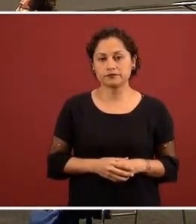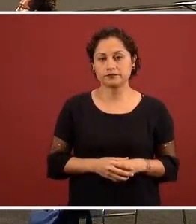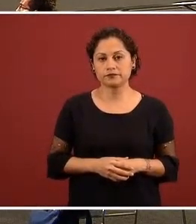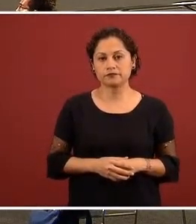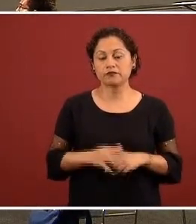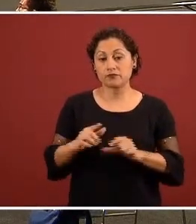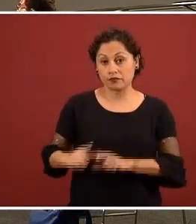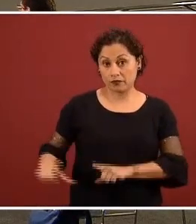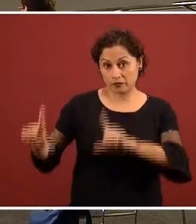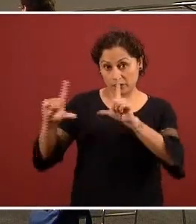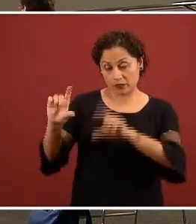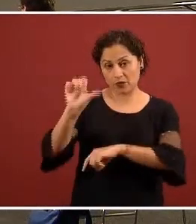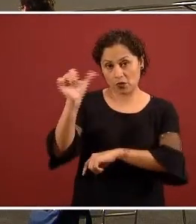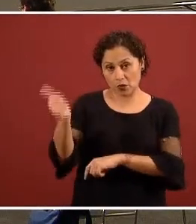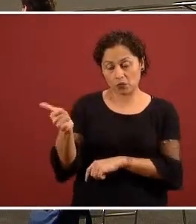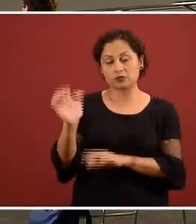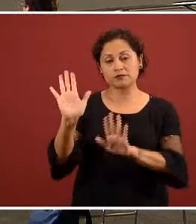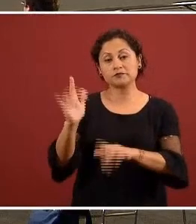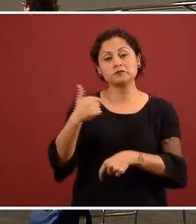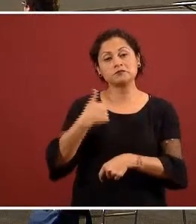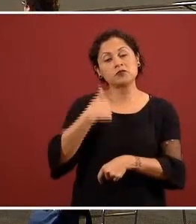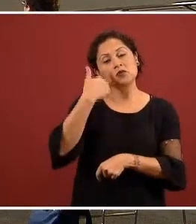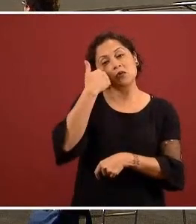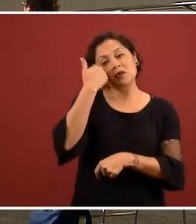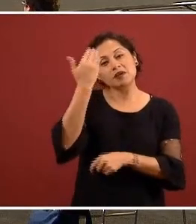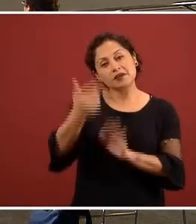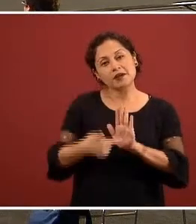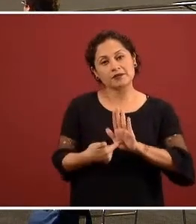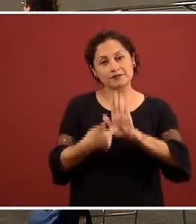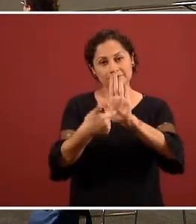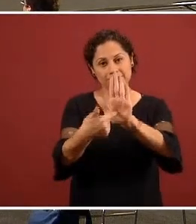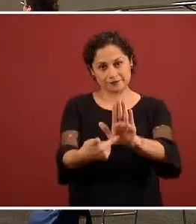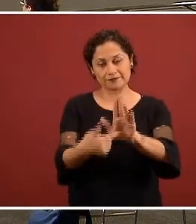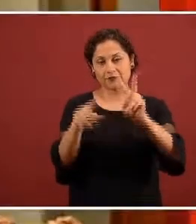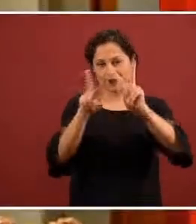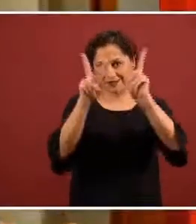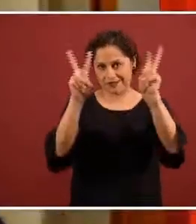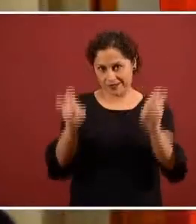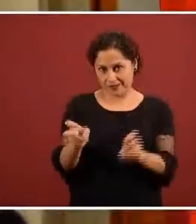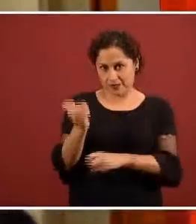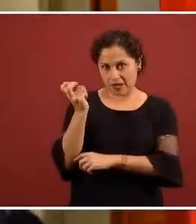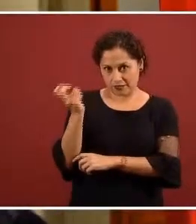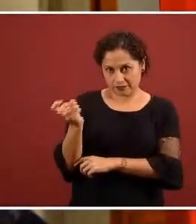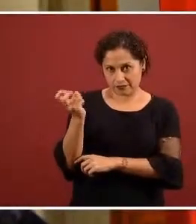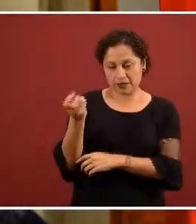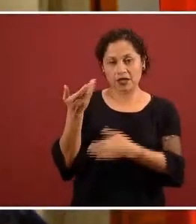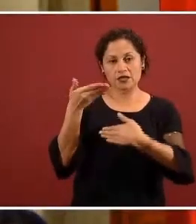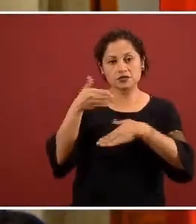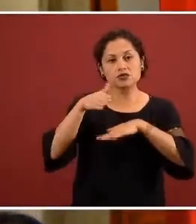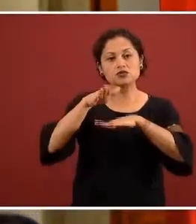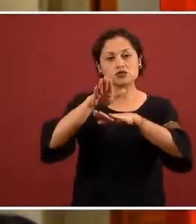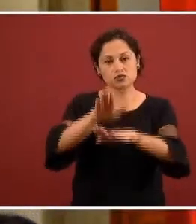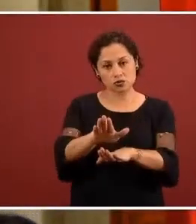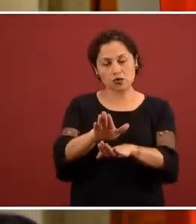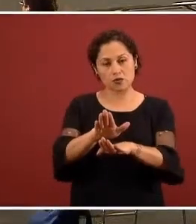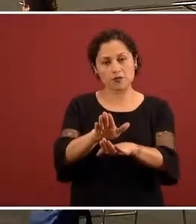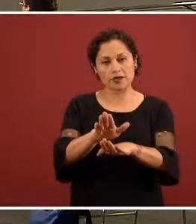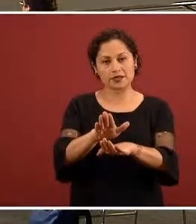Les quiero también compartir este tema de las agresiones que